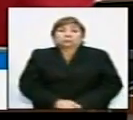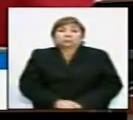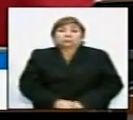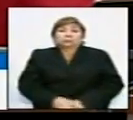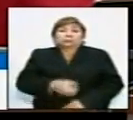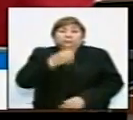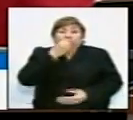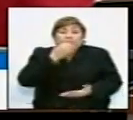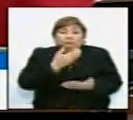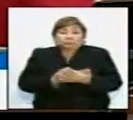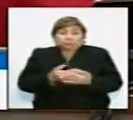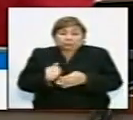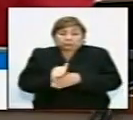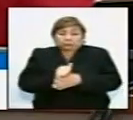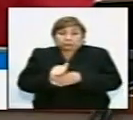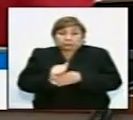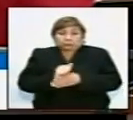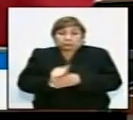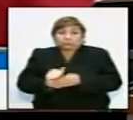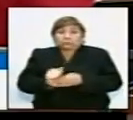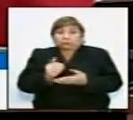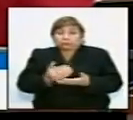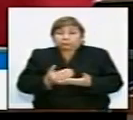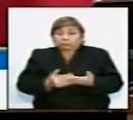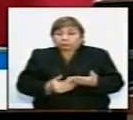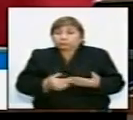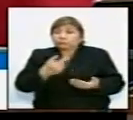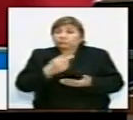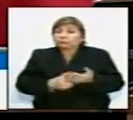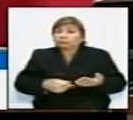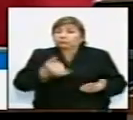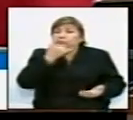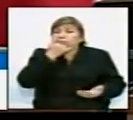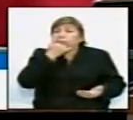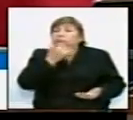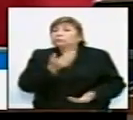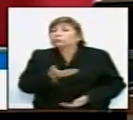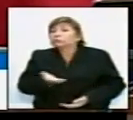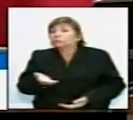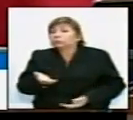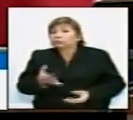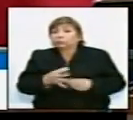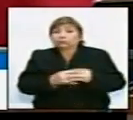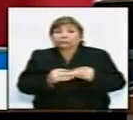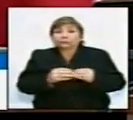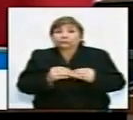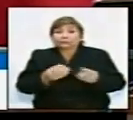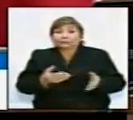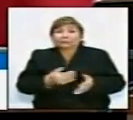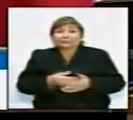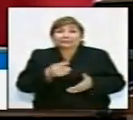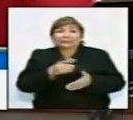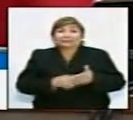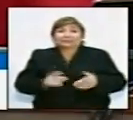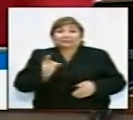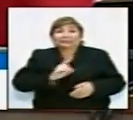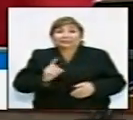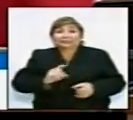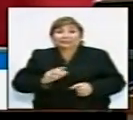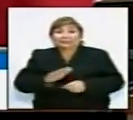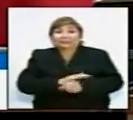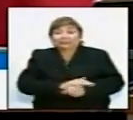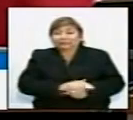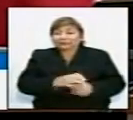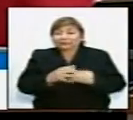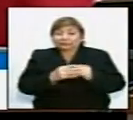de buenas prácticas agrícolas. Lo que está sucediendo es que un productor que no cumple con las normas o